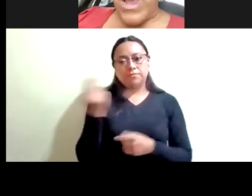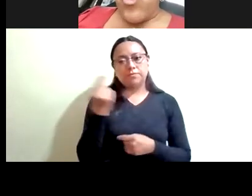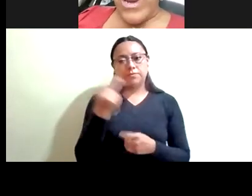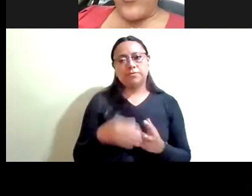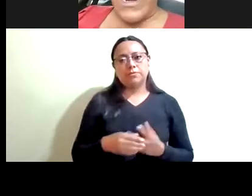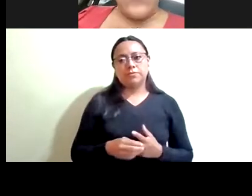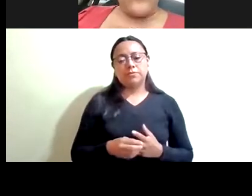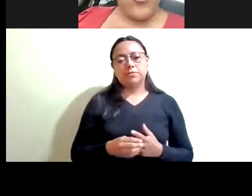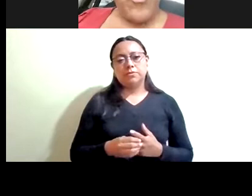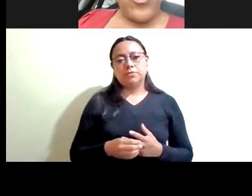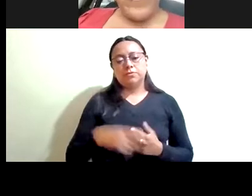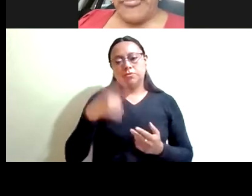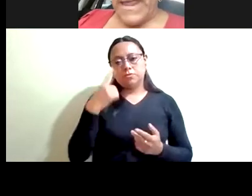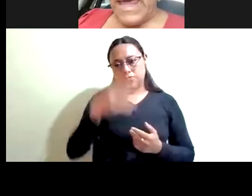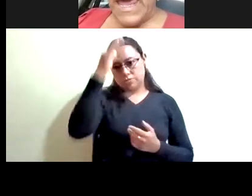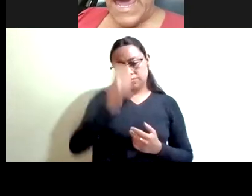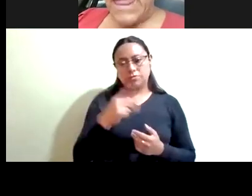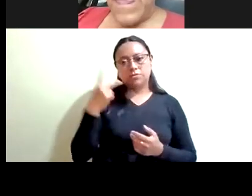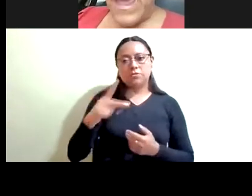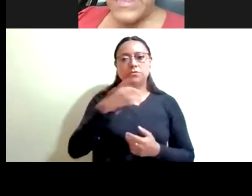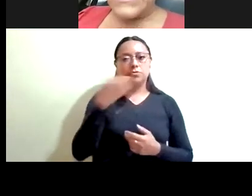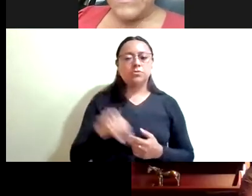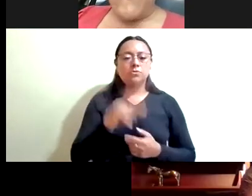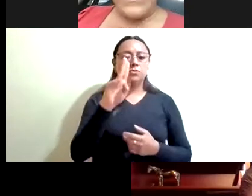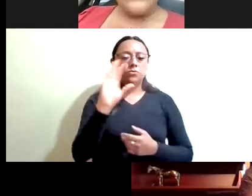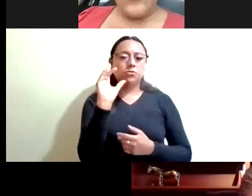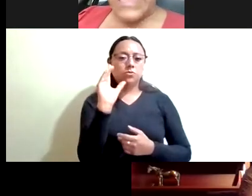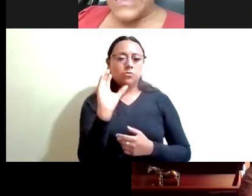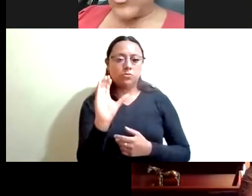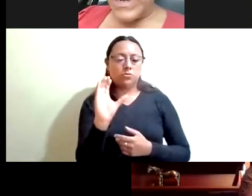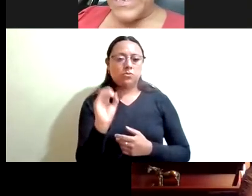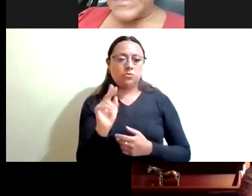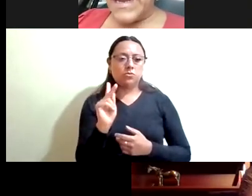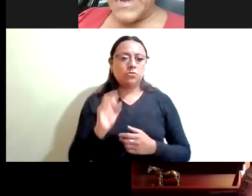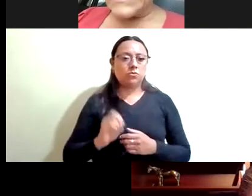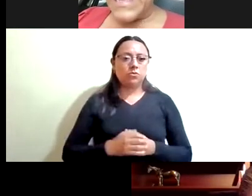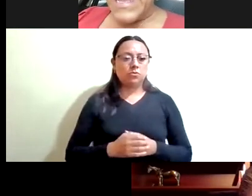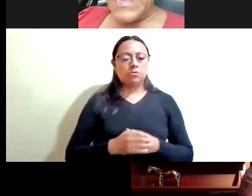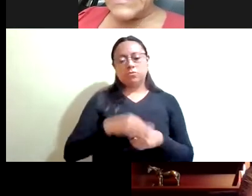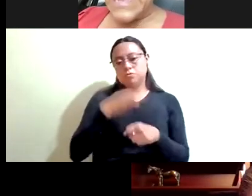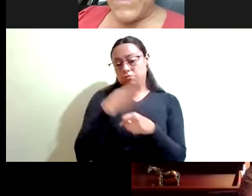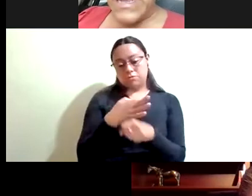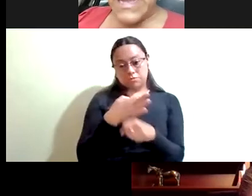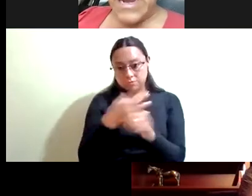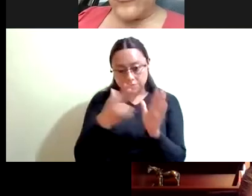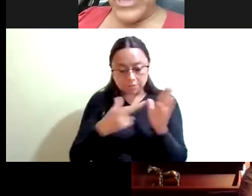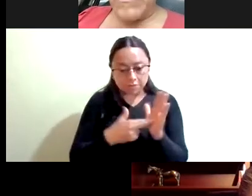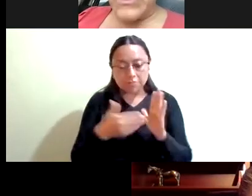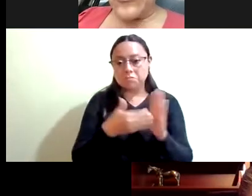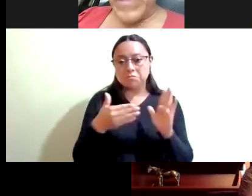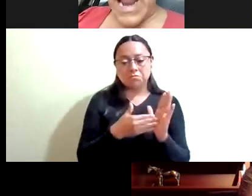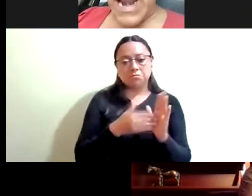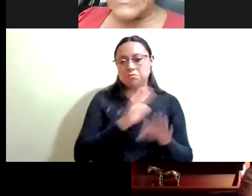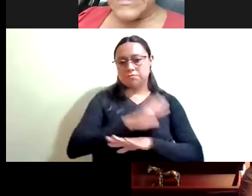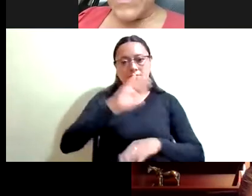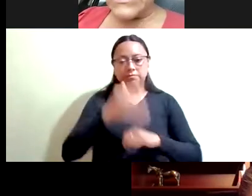un acuerdo de la JUCOPO que deje sin efecto las actuales reglas y establezcan los